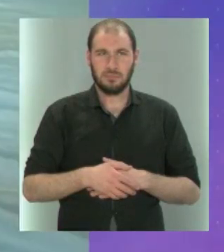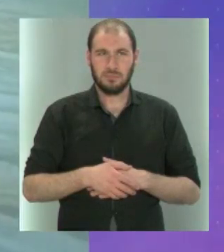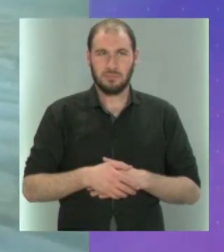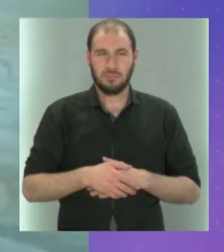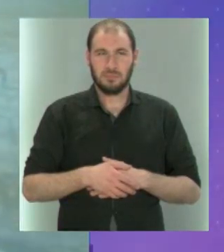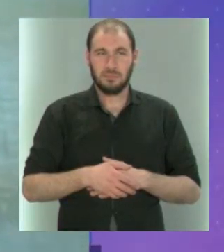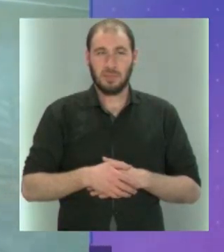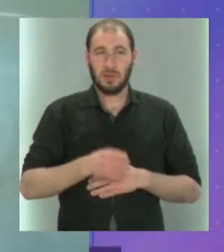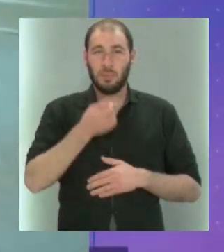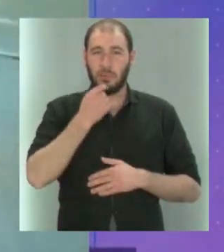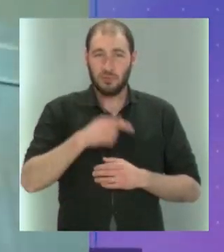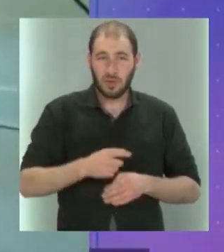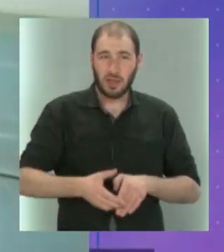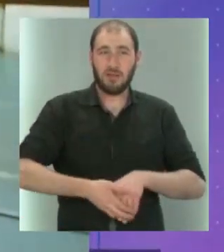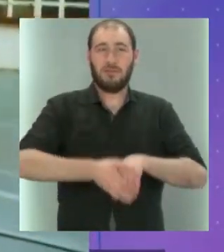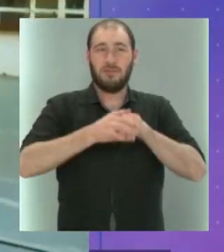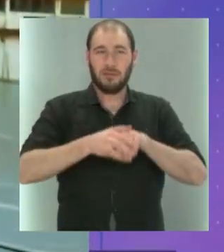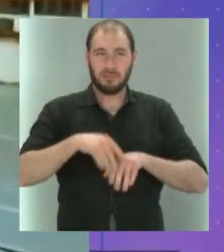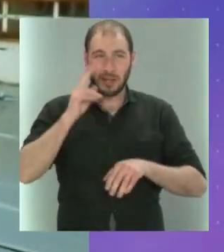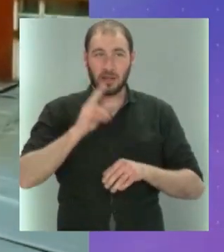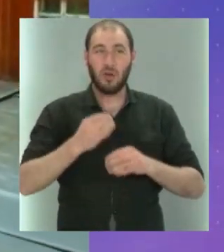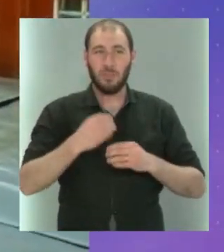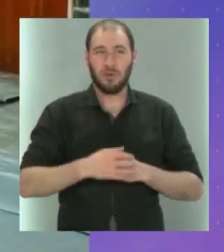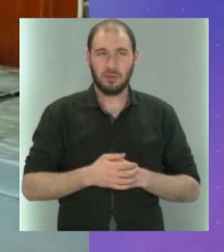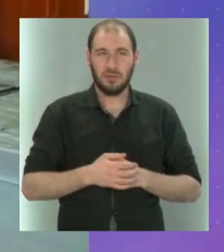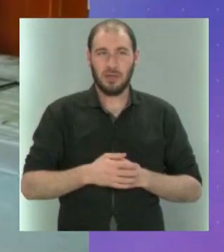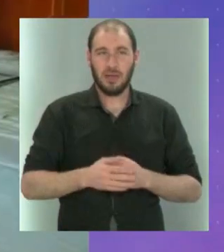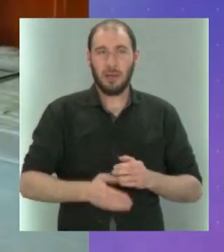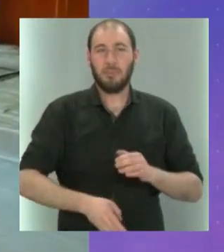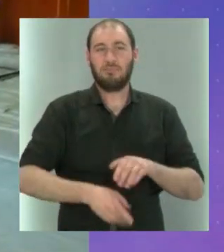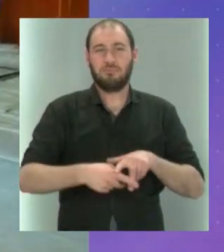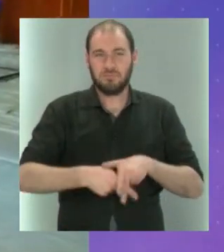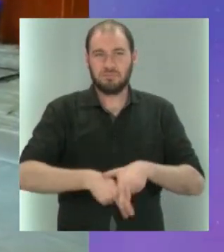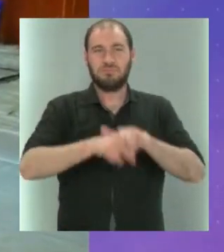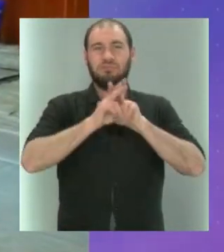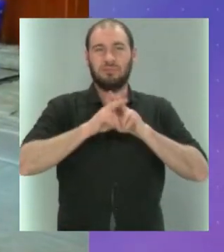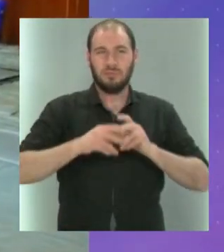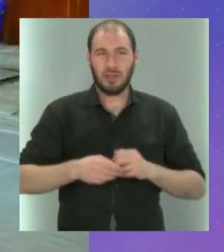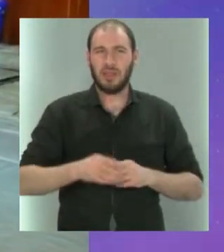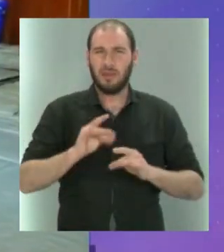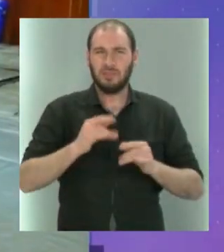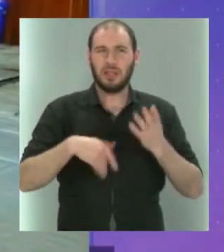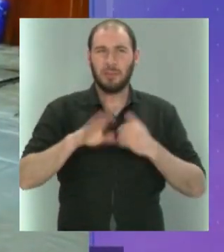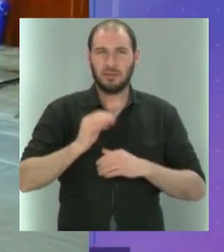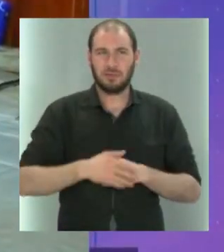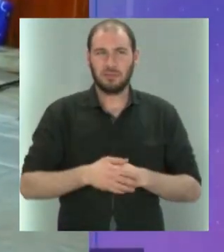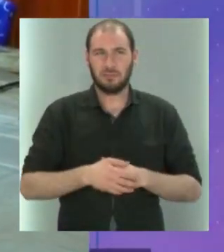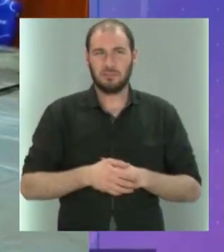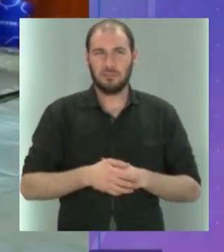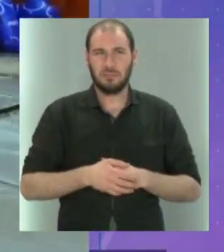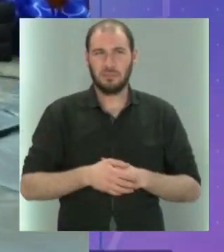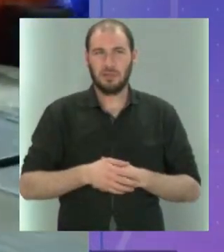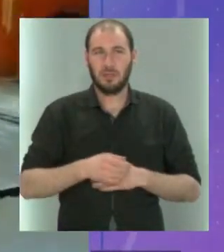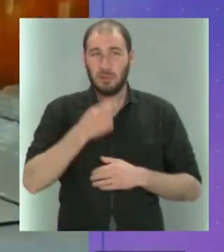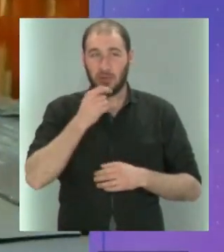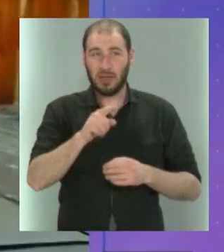¡Ay! ¡Ay! ¡Ay! Si yo la quiero levantar, fíjense cómo Elena pasa la pierna por atrás y me es mucho más difícil poderla controlar. Si Elena no hiciera